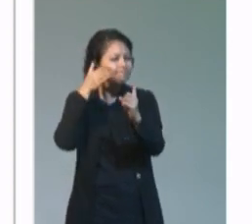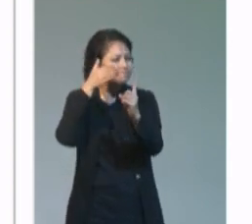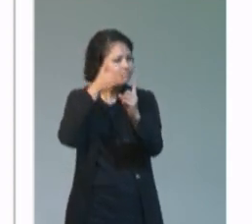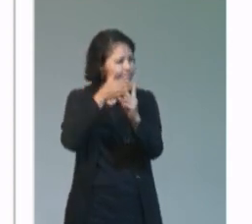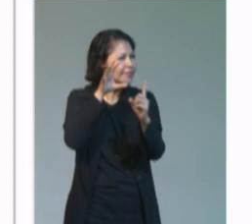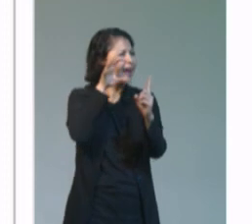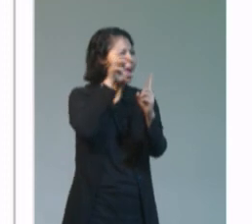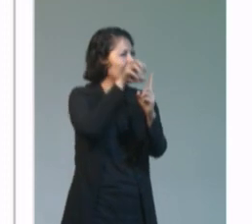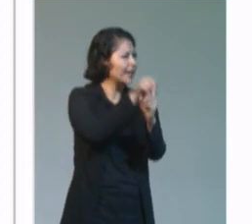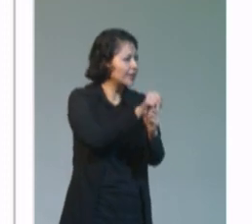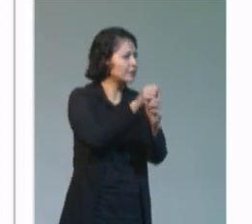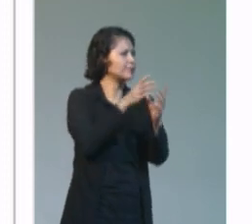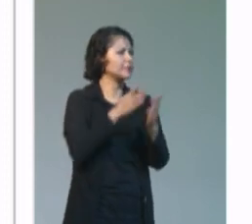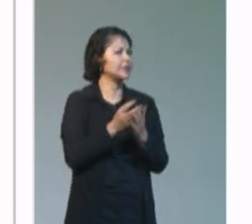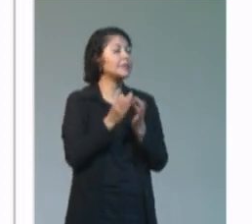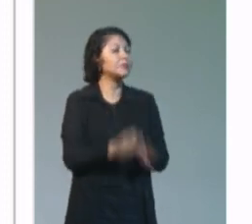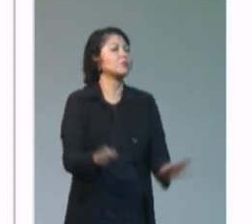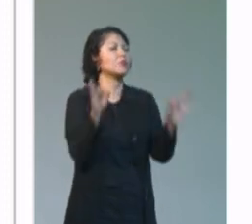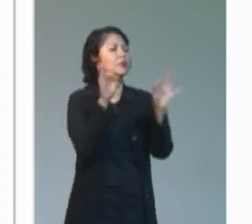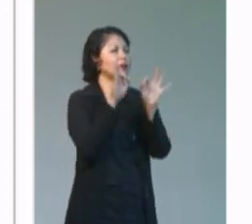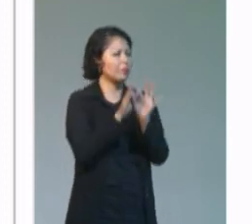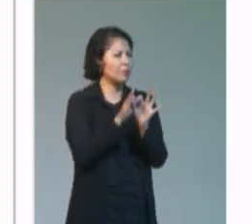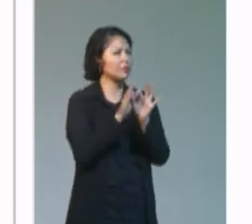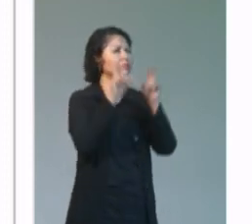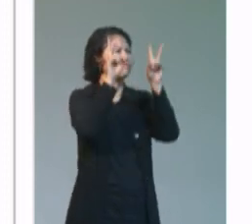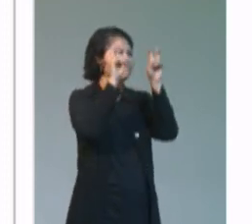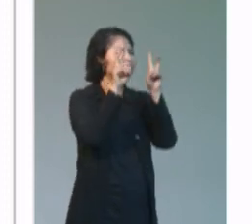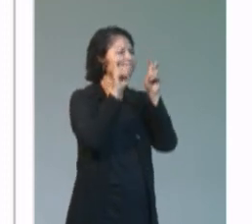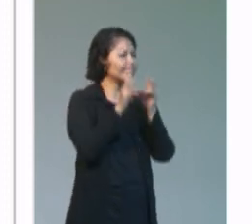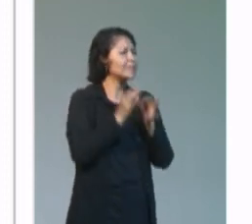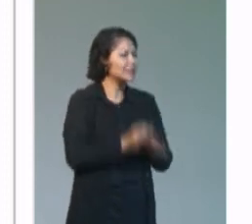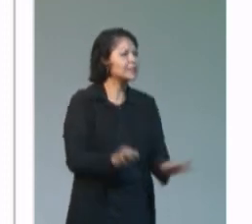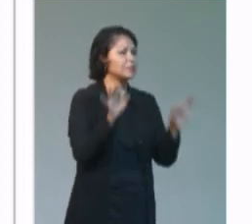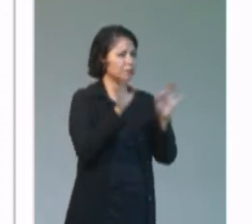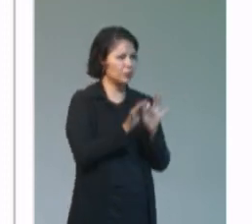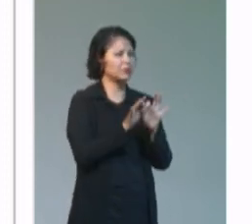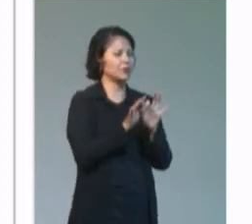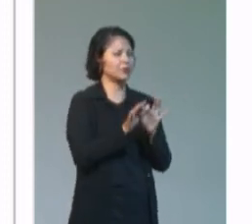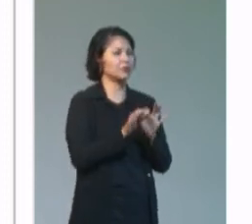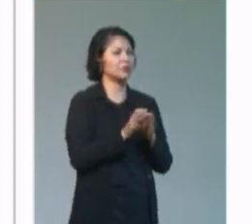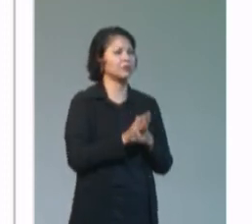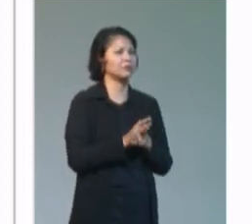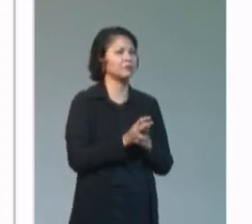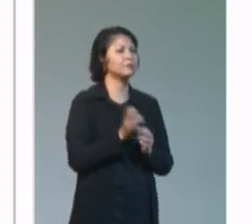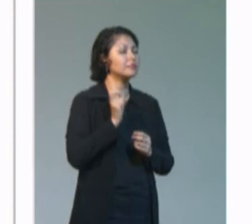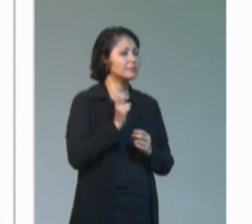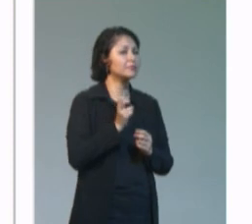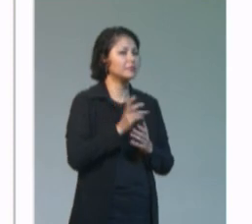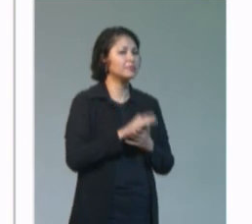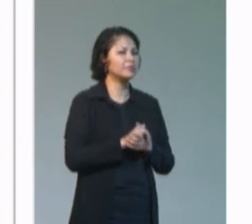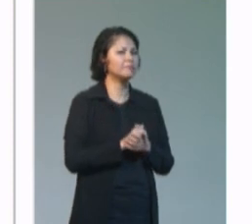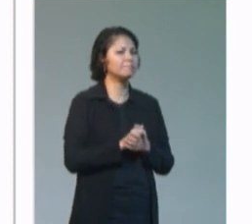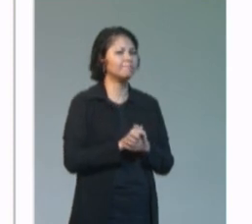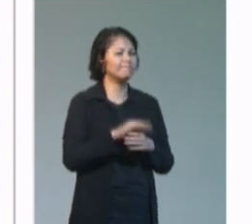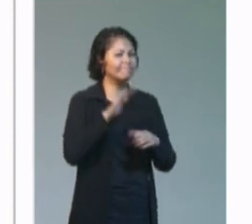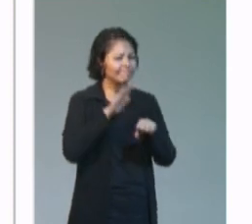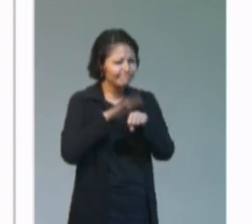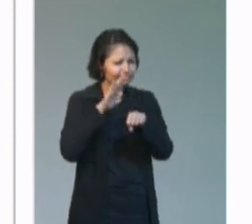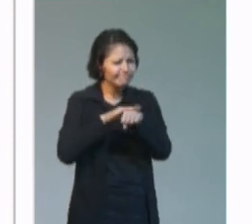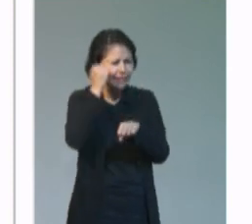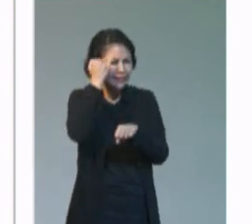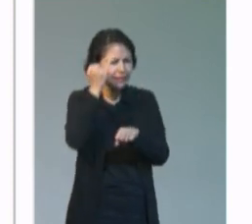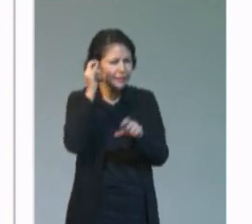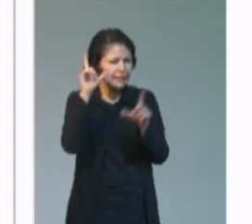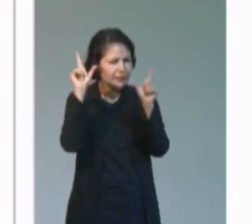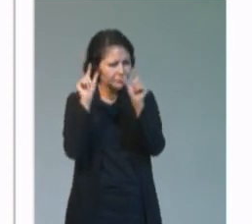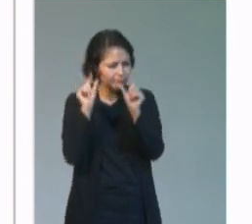sería el núcleo semántico de la información los contenidos más significativos de ahí que por eso digo cuanto menos más centrarnos los verdaderamente